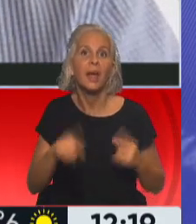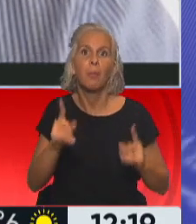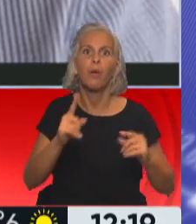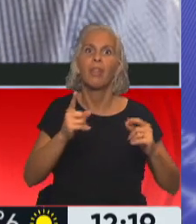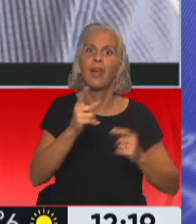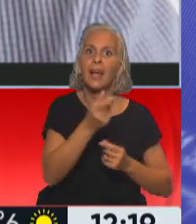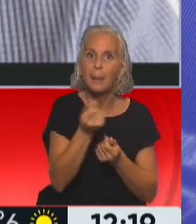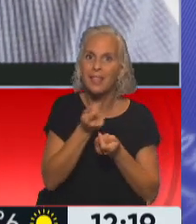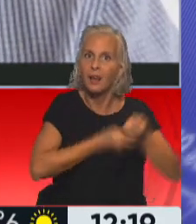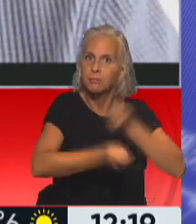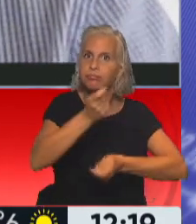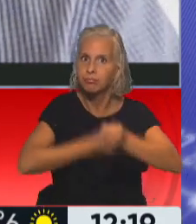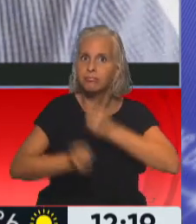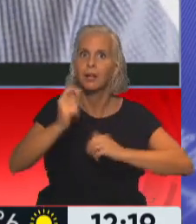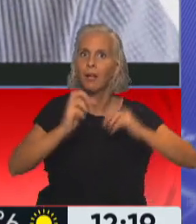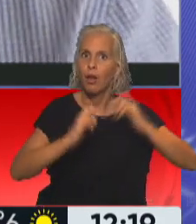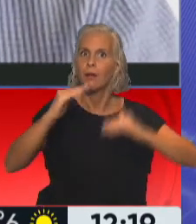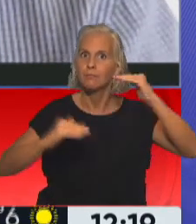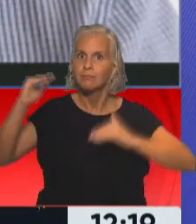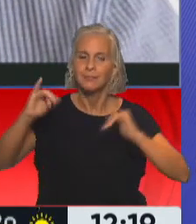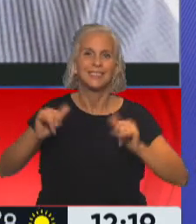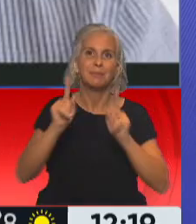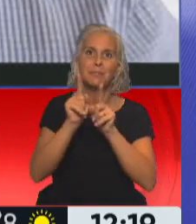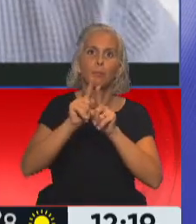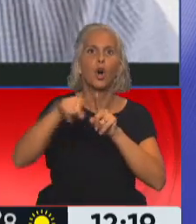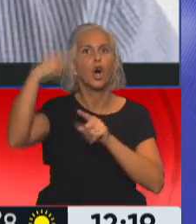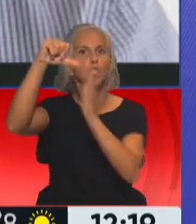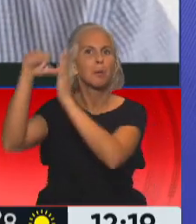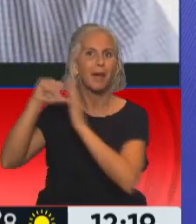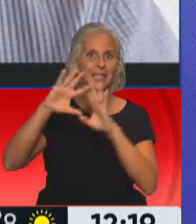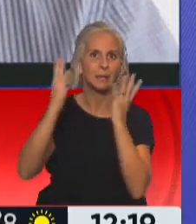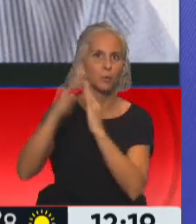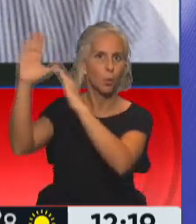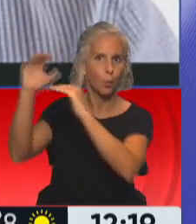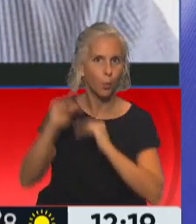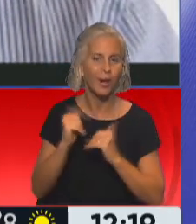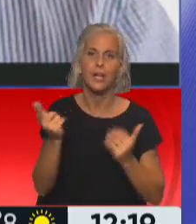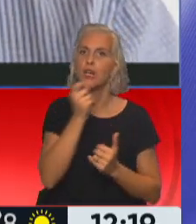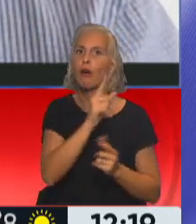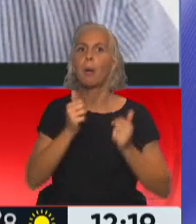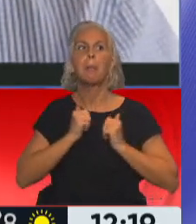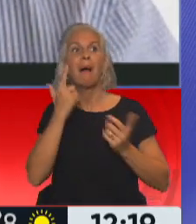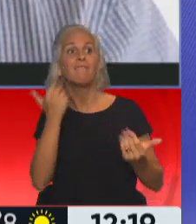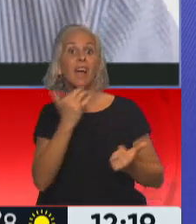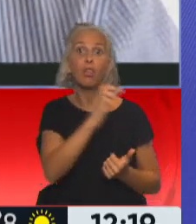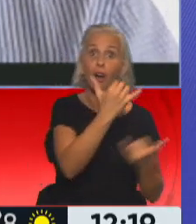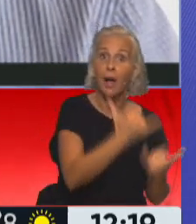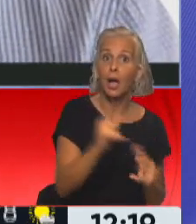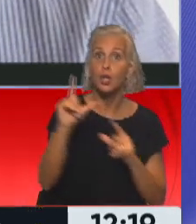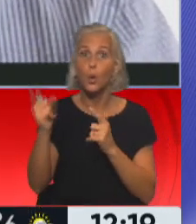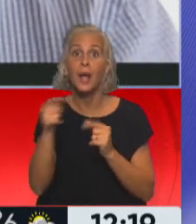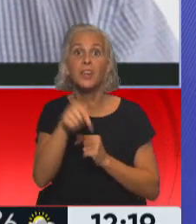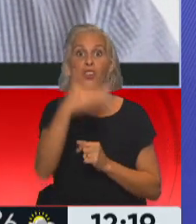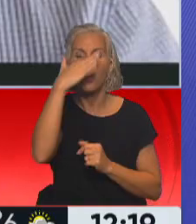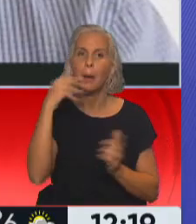flujo de capitales como tienen otros países del mundo. Entonces, que en todo caso no tengamos que estar pendientes de si en la economía argentina hay dólares o no y que eso